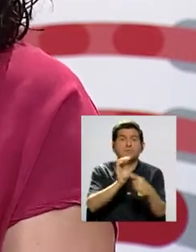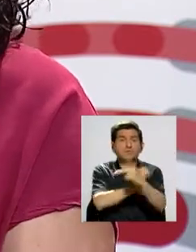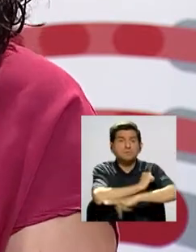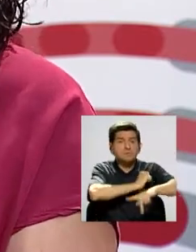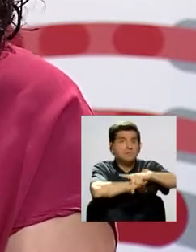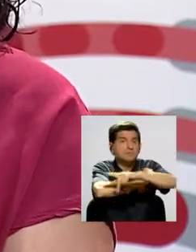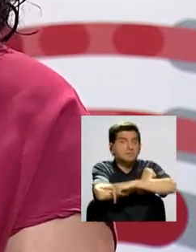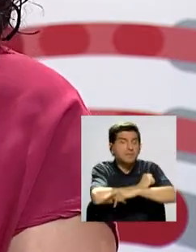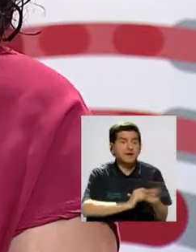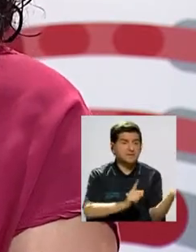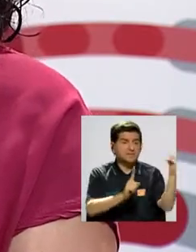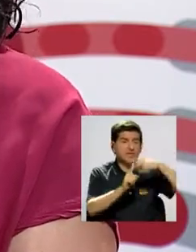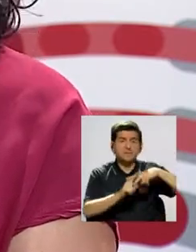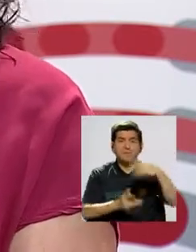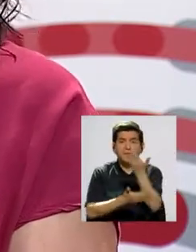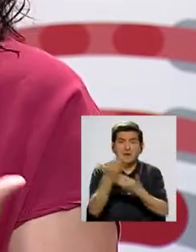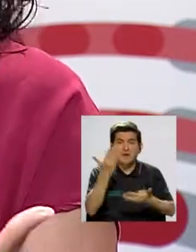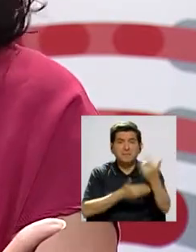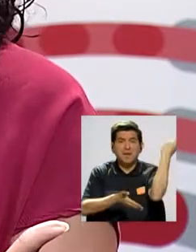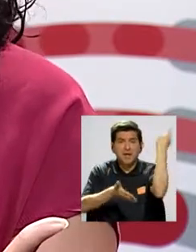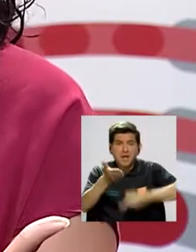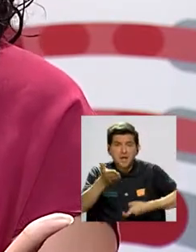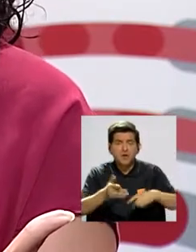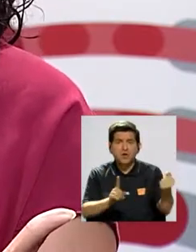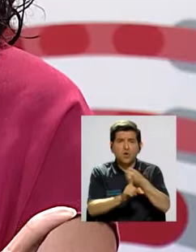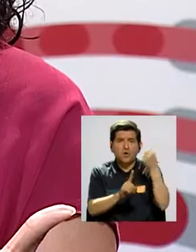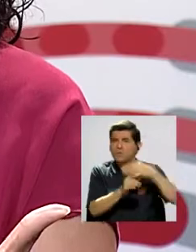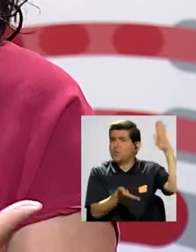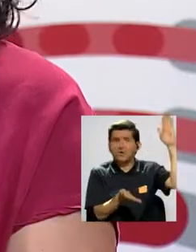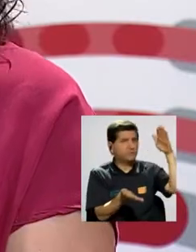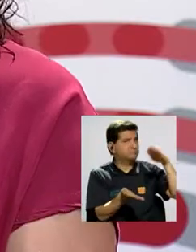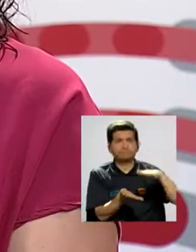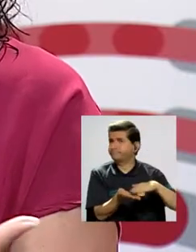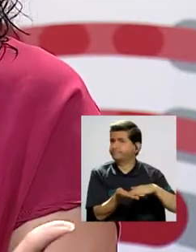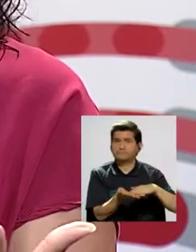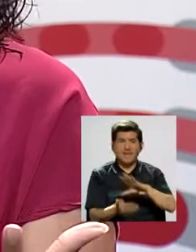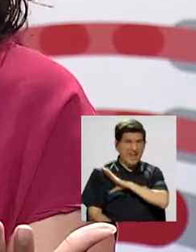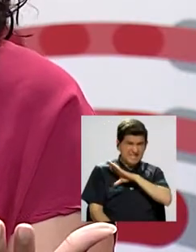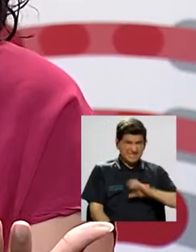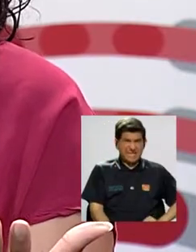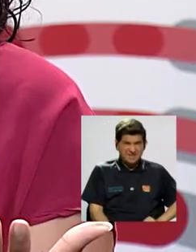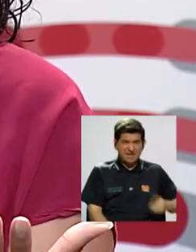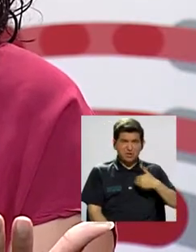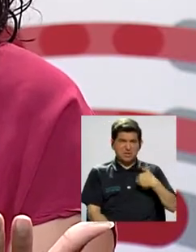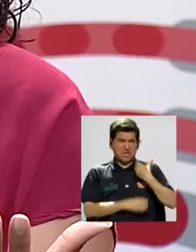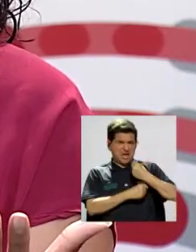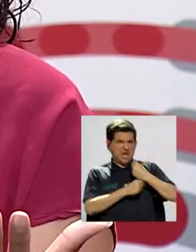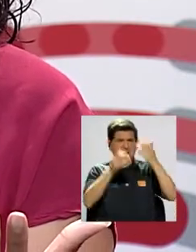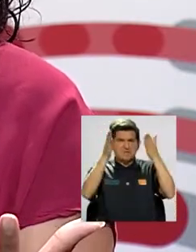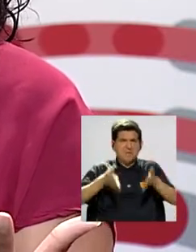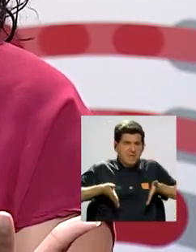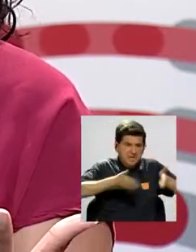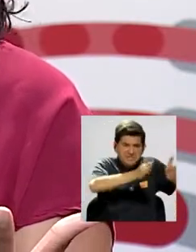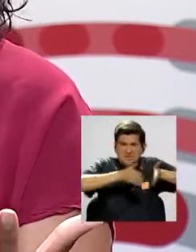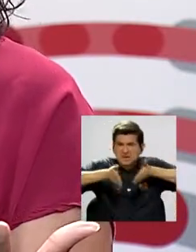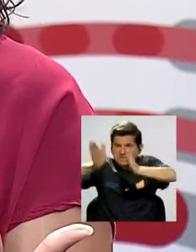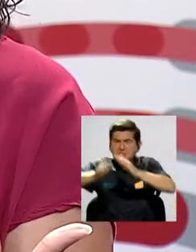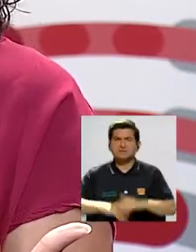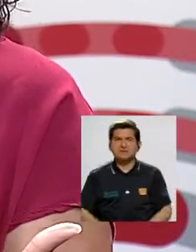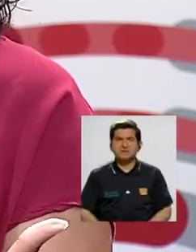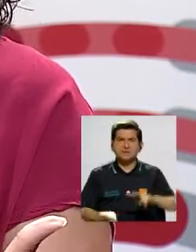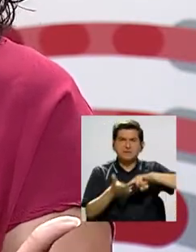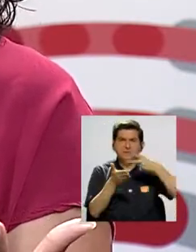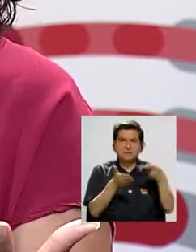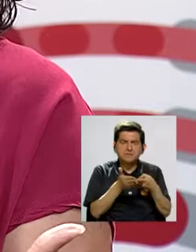países donde han aplicado la mano dura, la violencia no disminuye. En El Salvador tienen a los militares en las calles, y estamos hablando